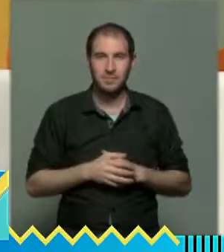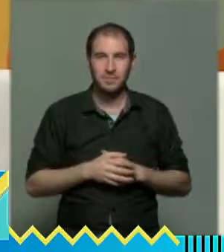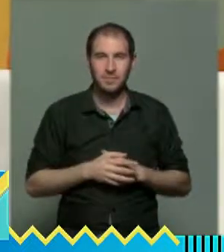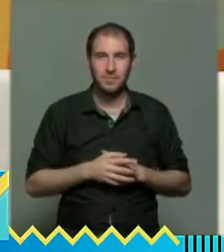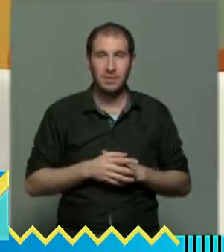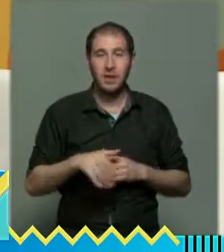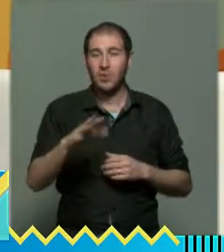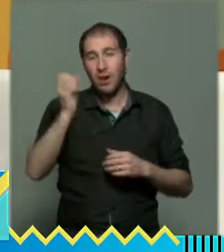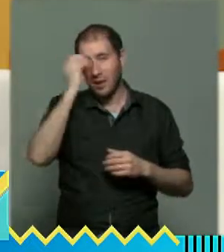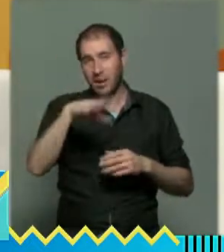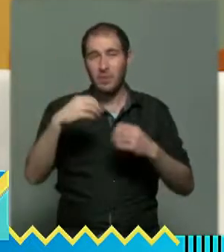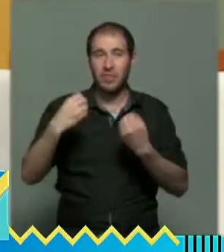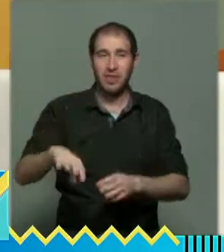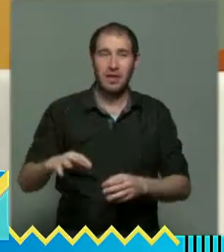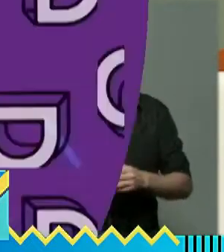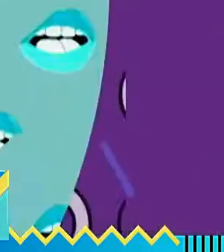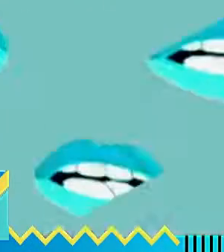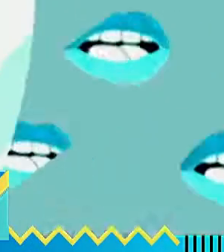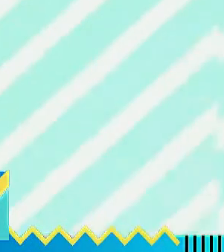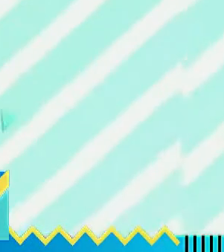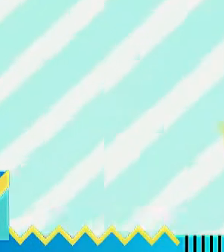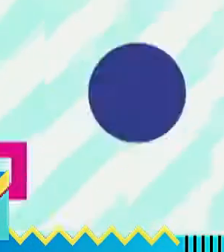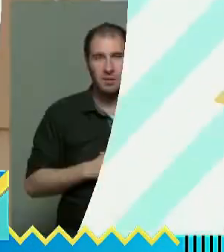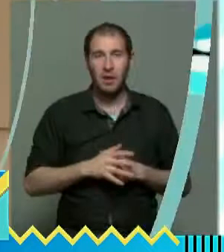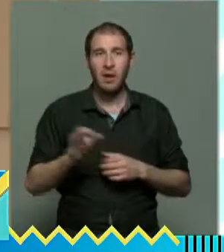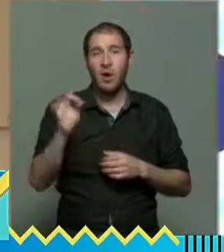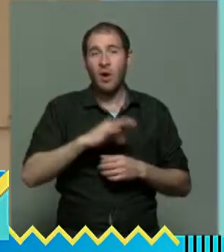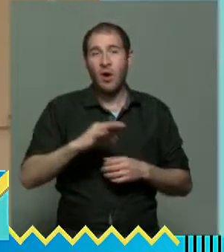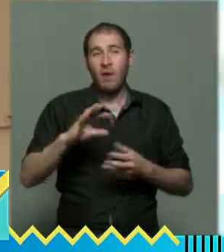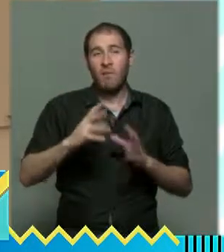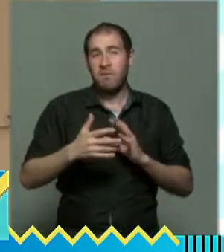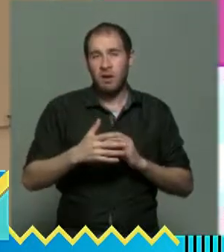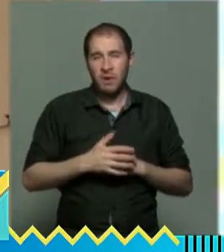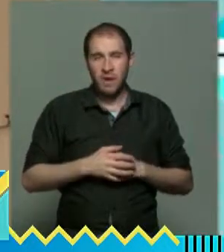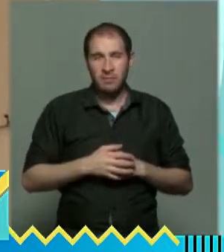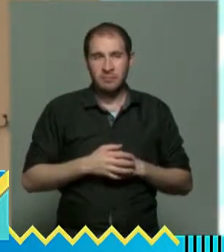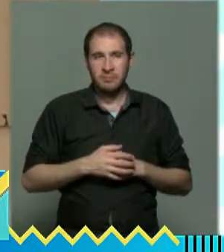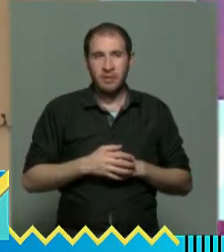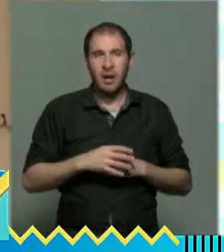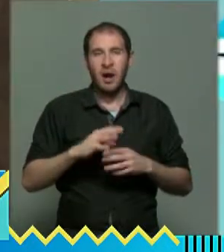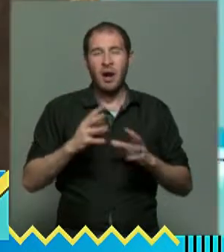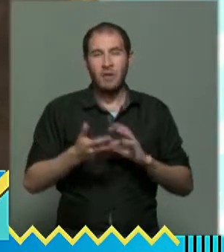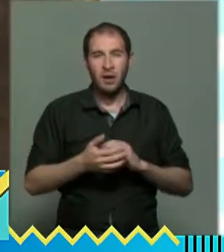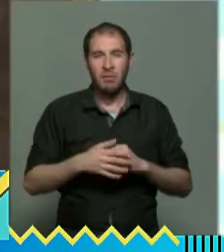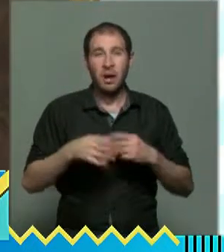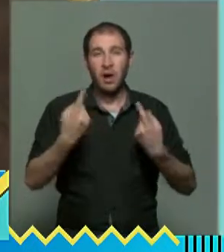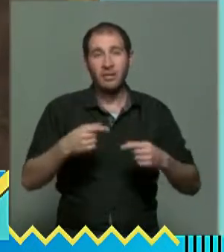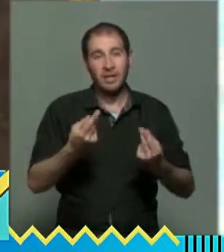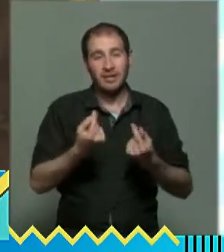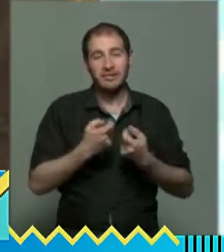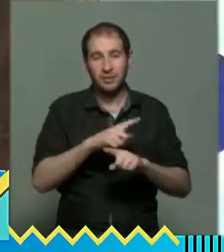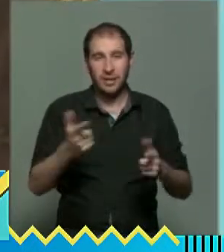y abandonaron su viñedo o lo explotaron en forma elemental, o sea, sin los insumos que hacían